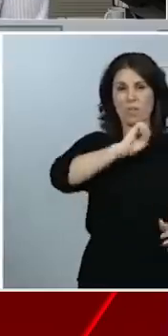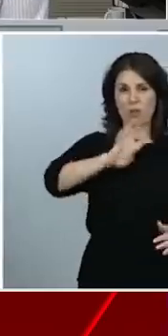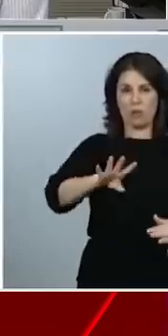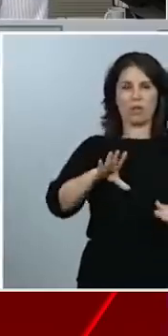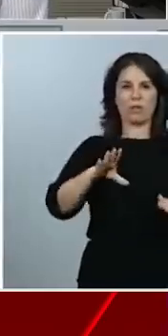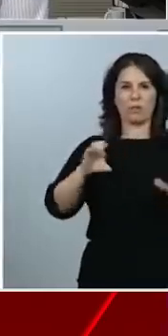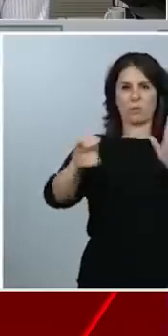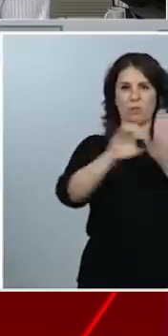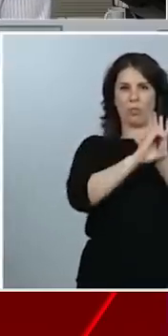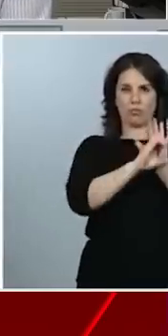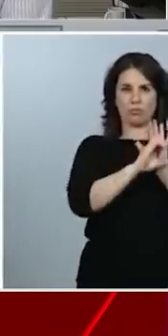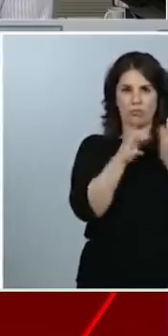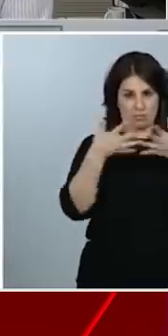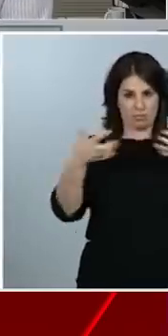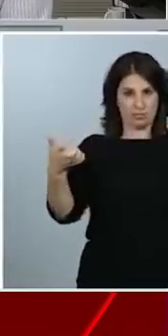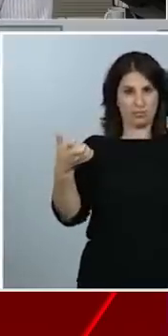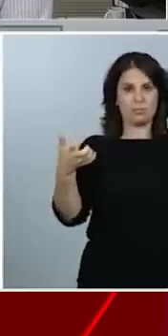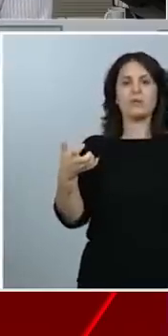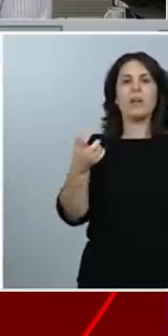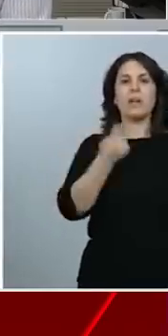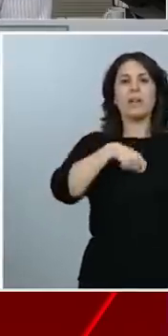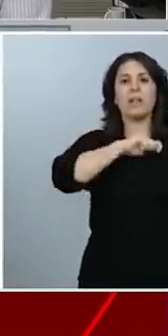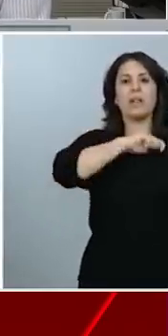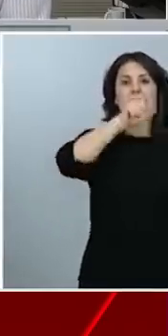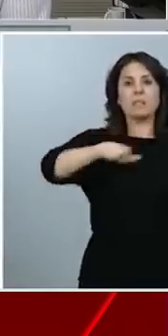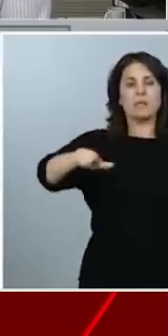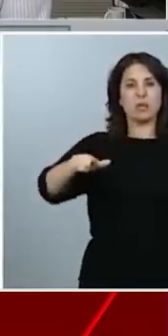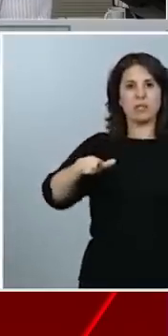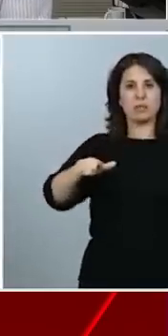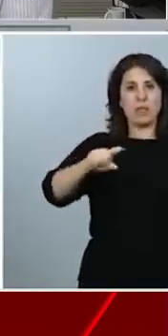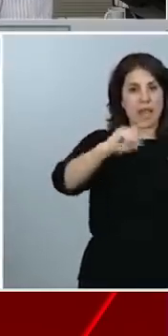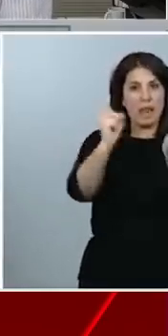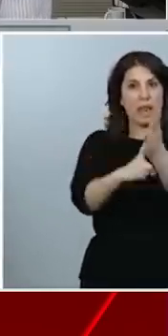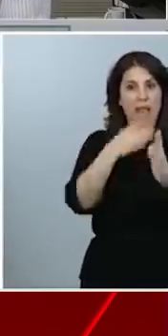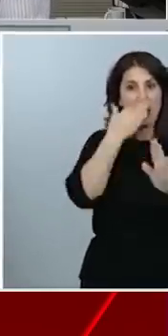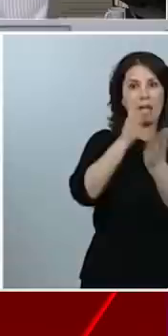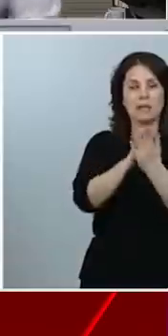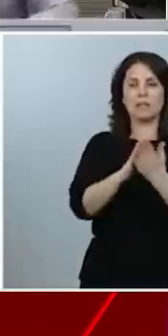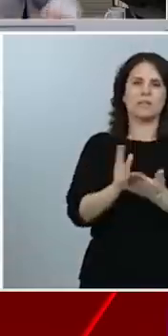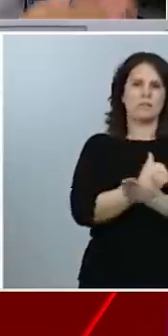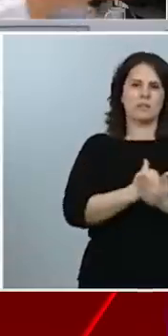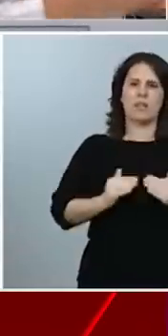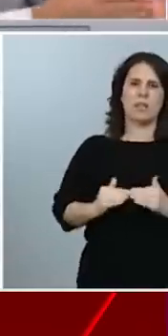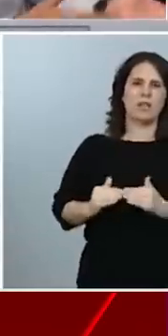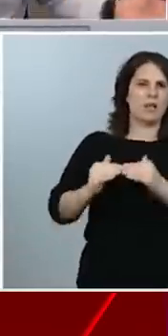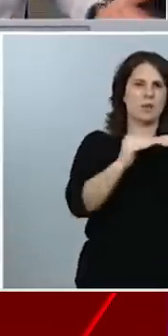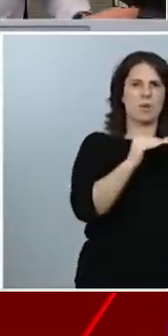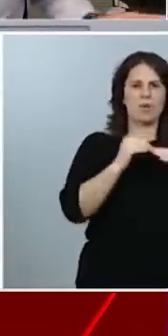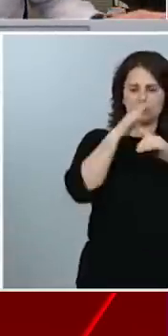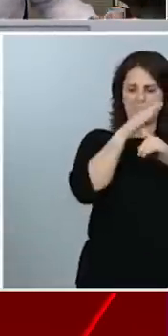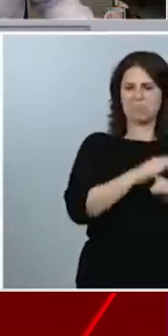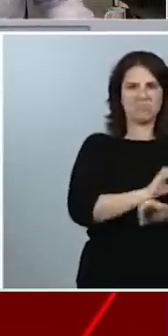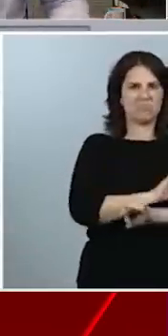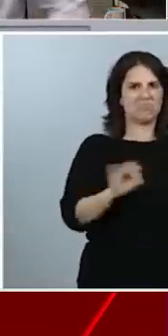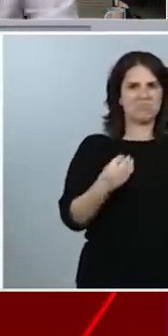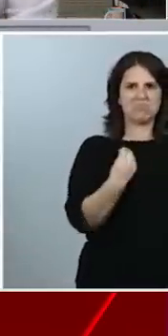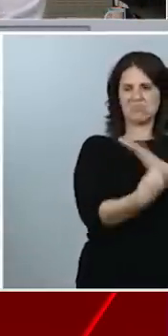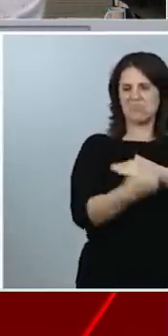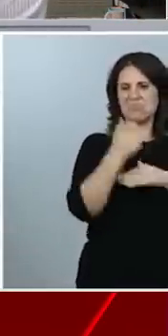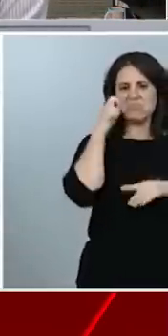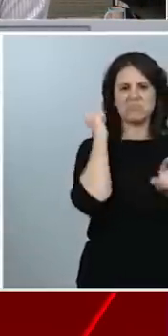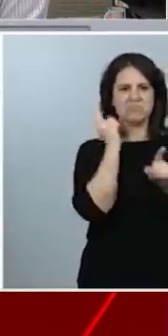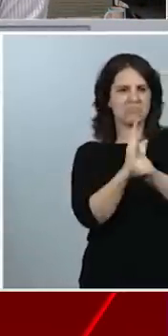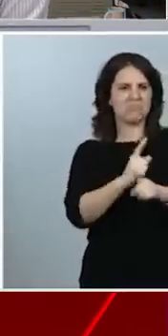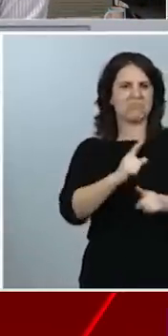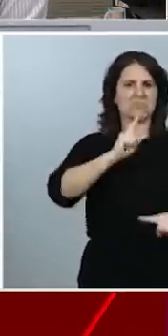Fiscalía, efectivamente, en el momento en el que se ha puesto al frente de ella a una persona, Dolores Delgado, que venía directamente de hacer campaña en favor de un partido político.